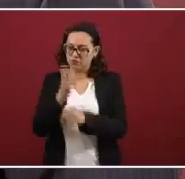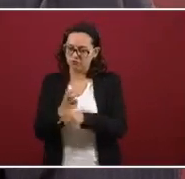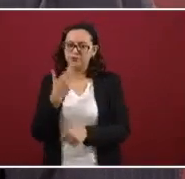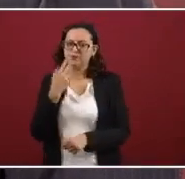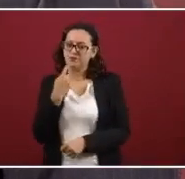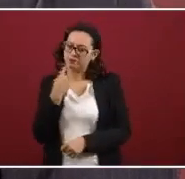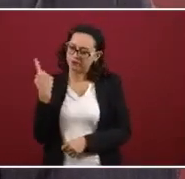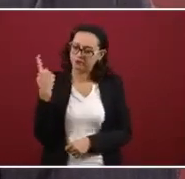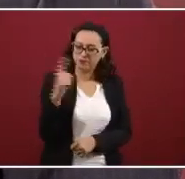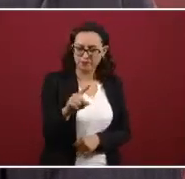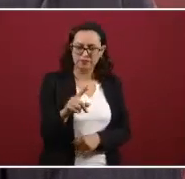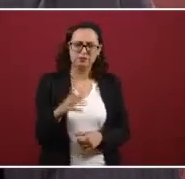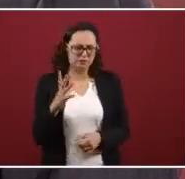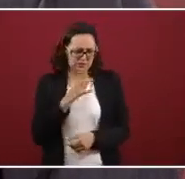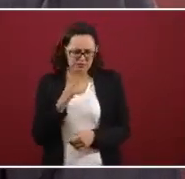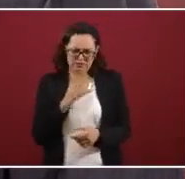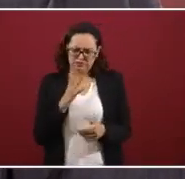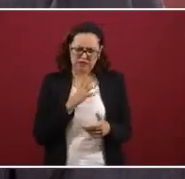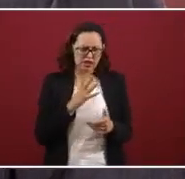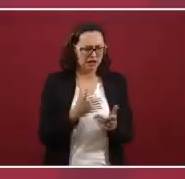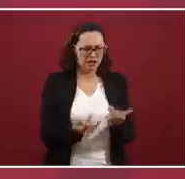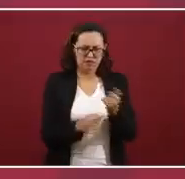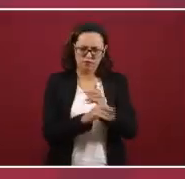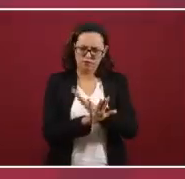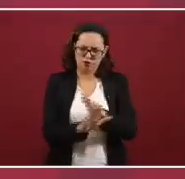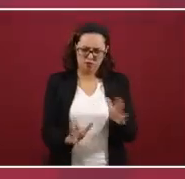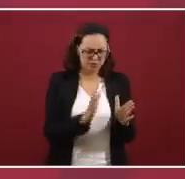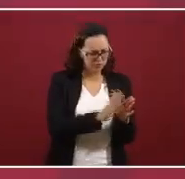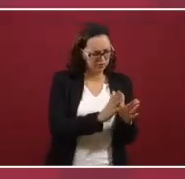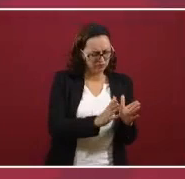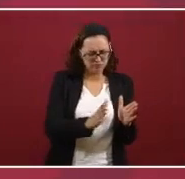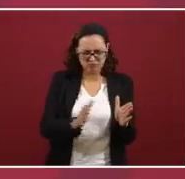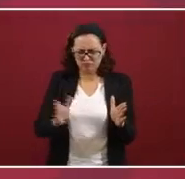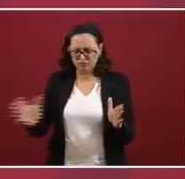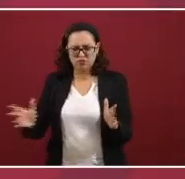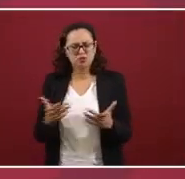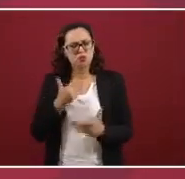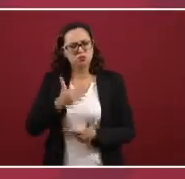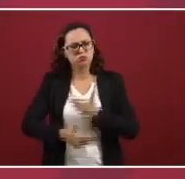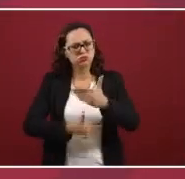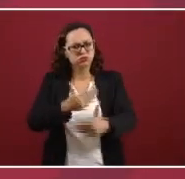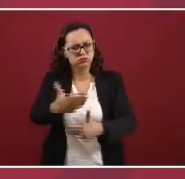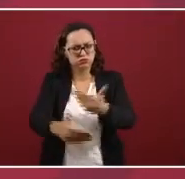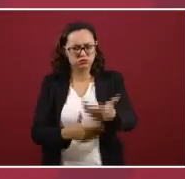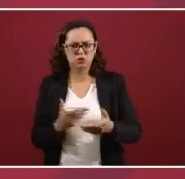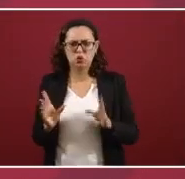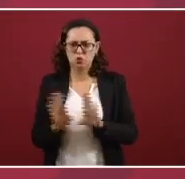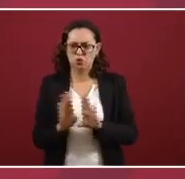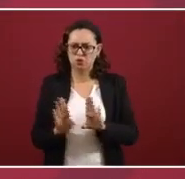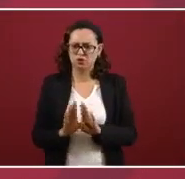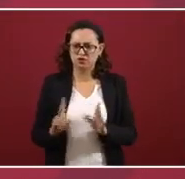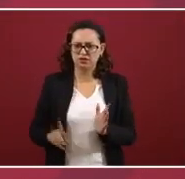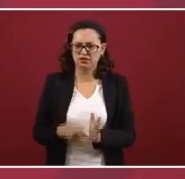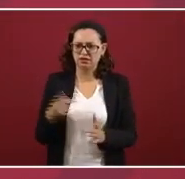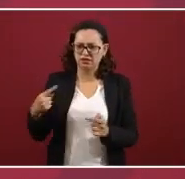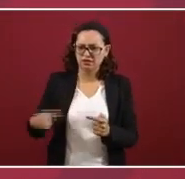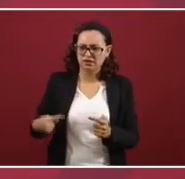existe pues la bitácora sobre cómo se han venido presentando las cosas.